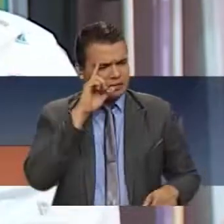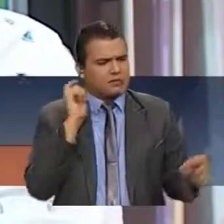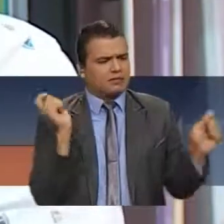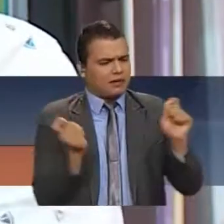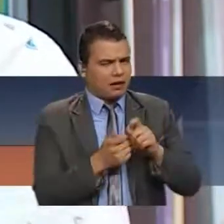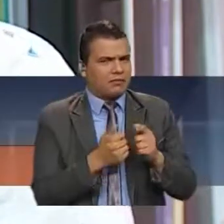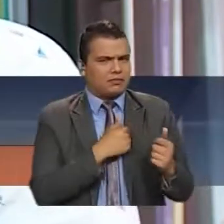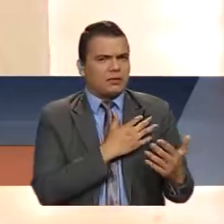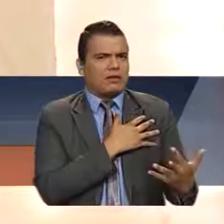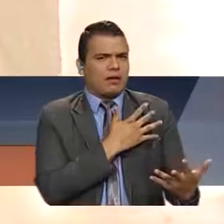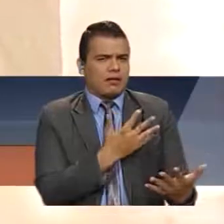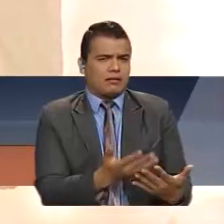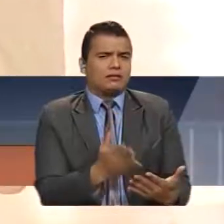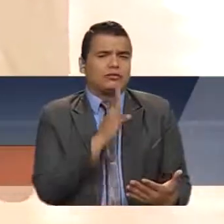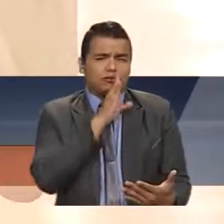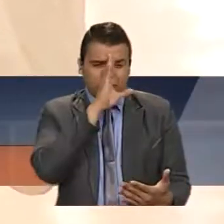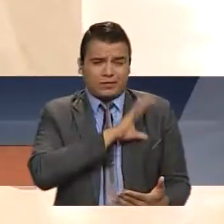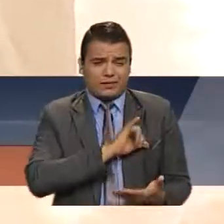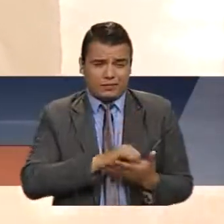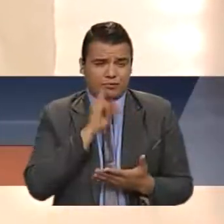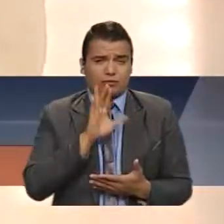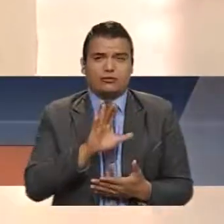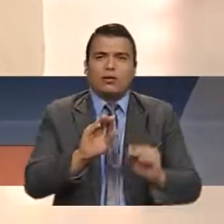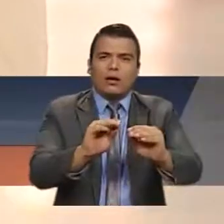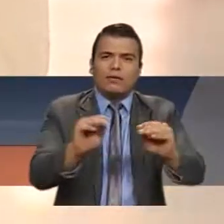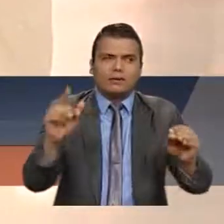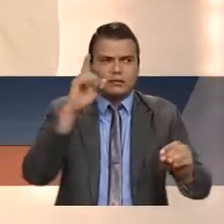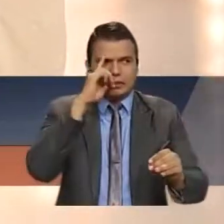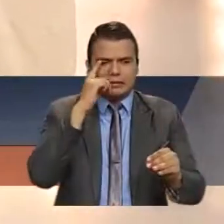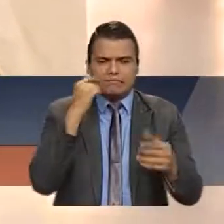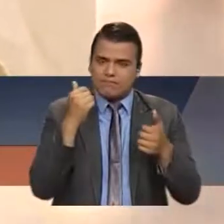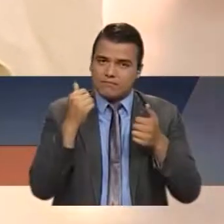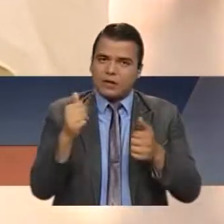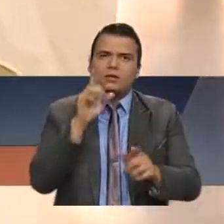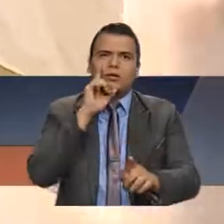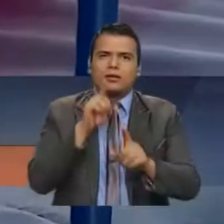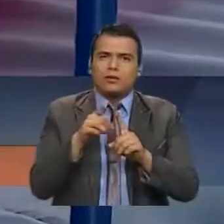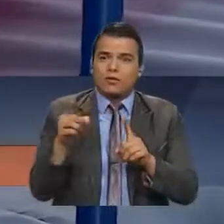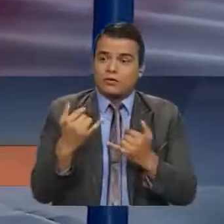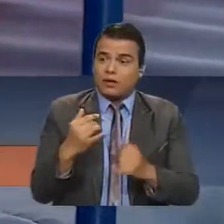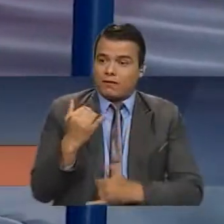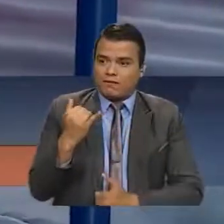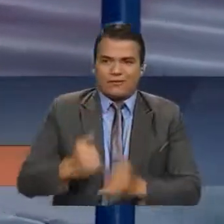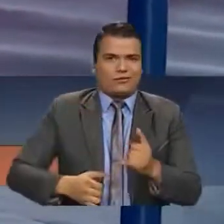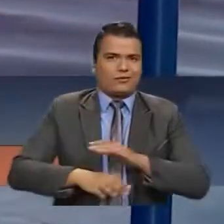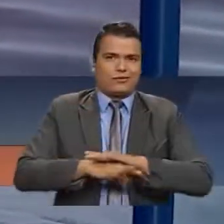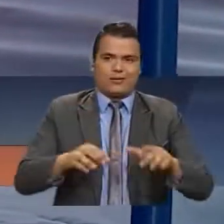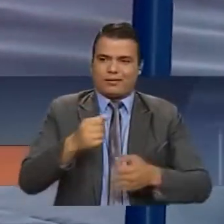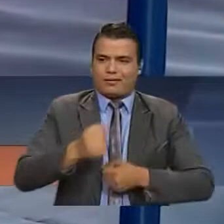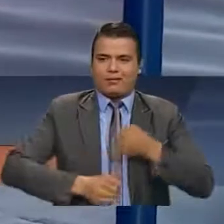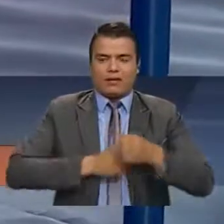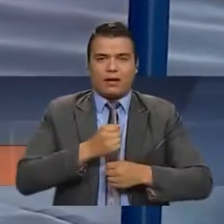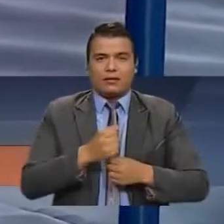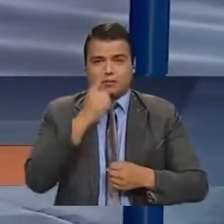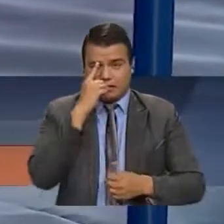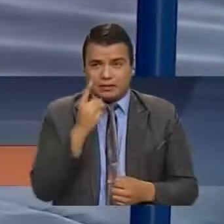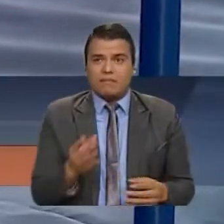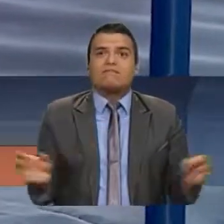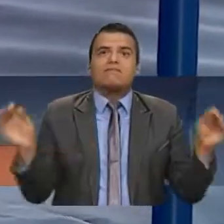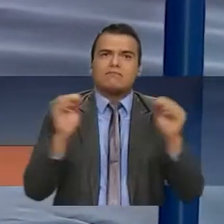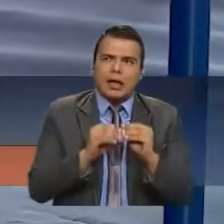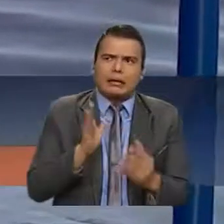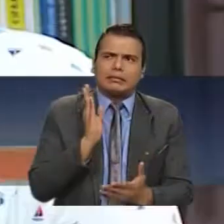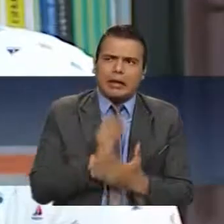de lo que ha pasado tradicionalmente en cali el llamado es a la conciencia para que durante este último fin de semana del año no se registren más